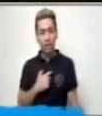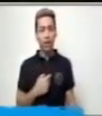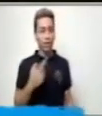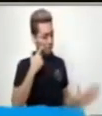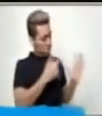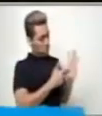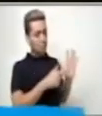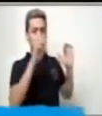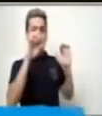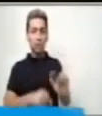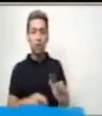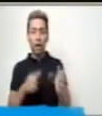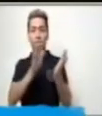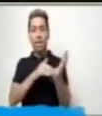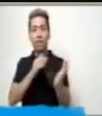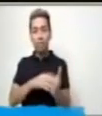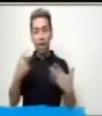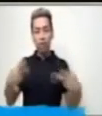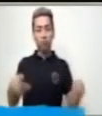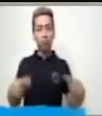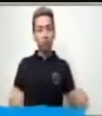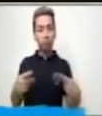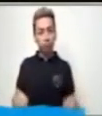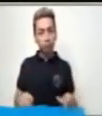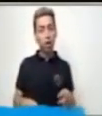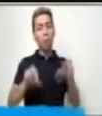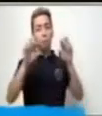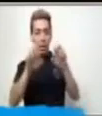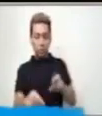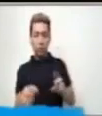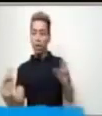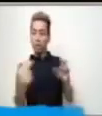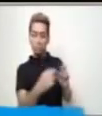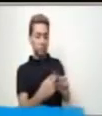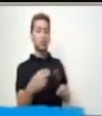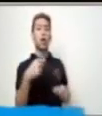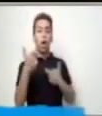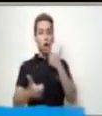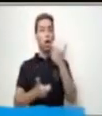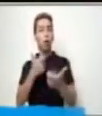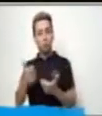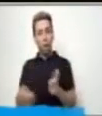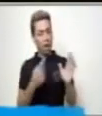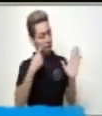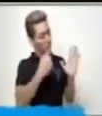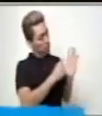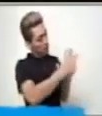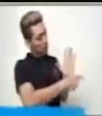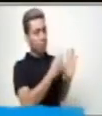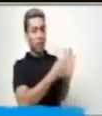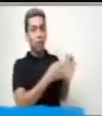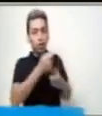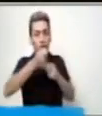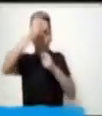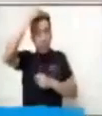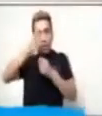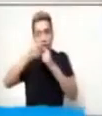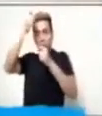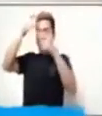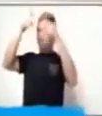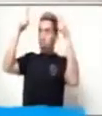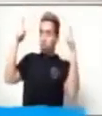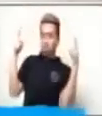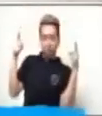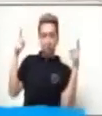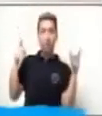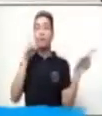observamos algunas sombrillas grandes y algunos productos que se encuentran en las